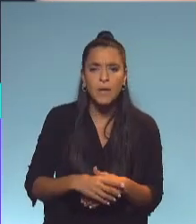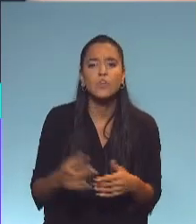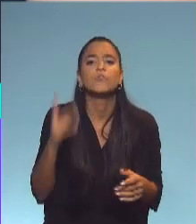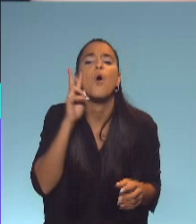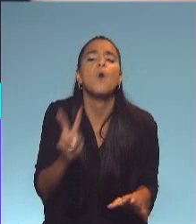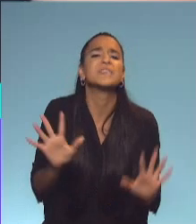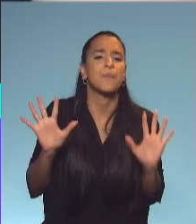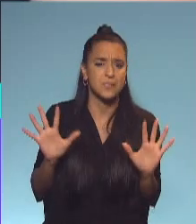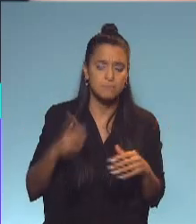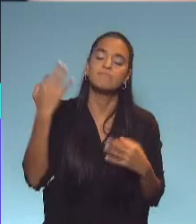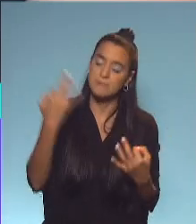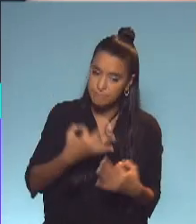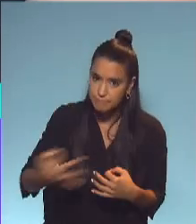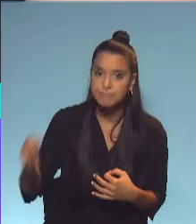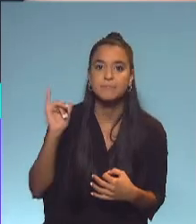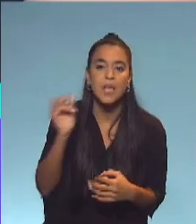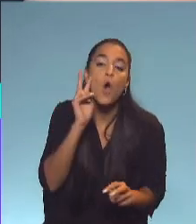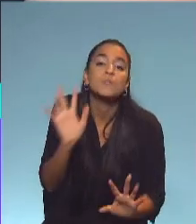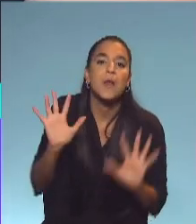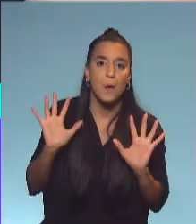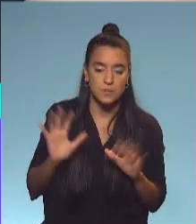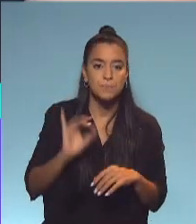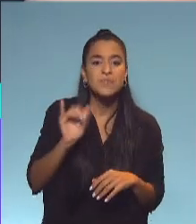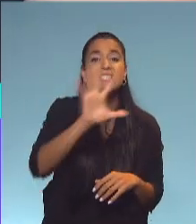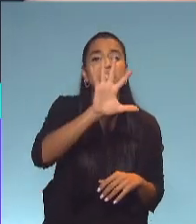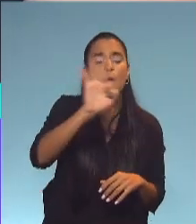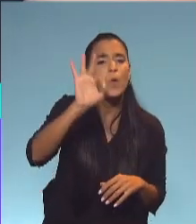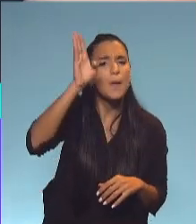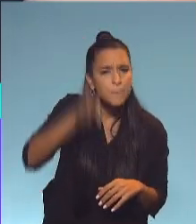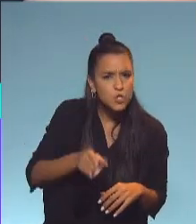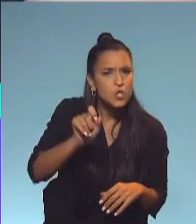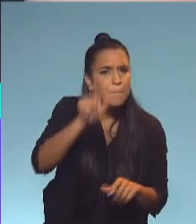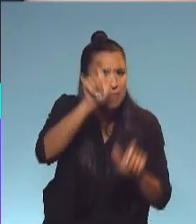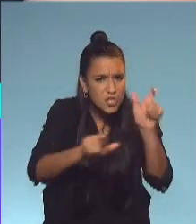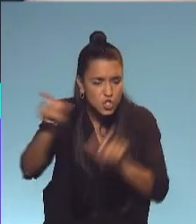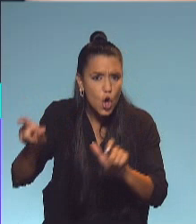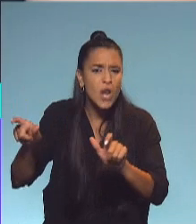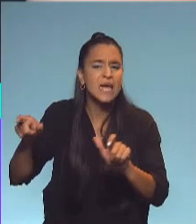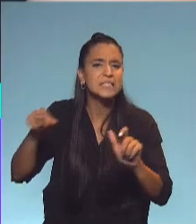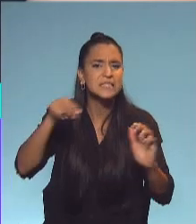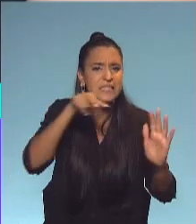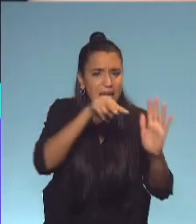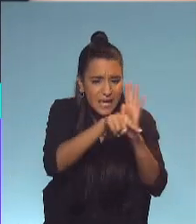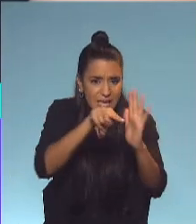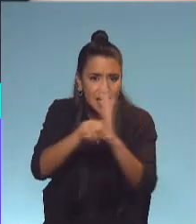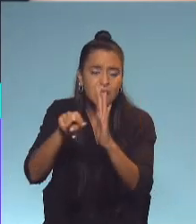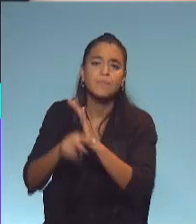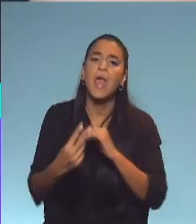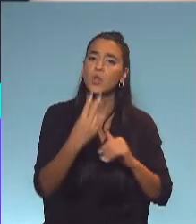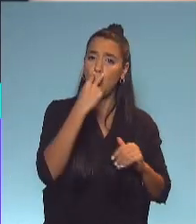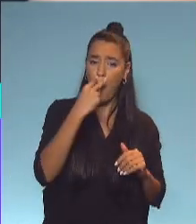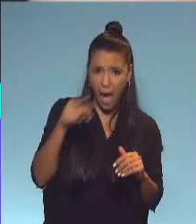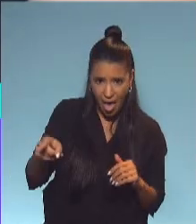Pero observación. exactamente, ¿es cierto que el 50% de las personas que ingresan siendo intubadas a